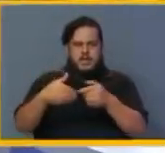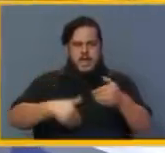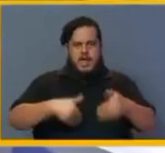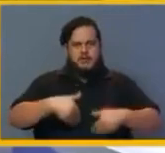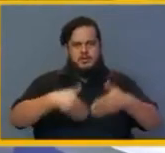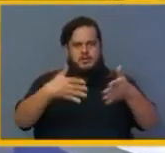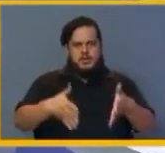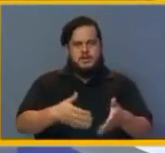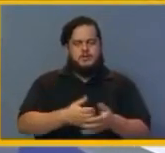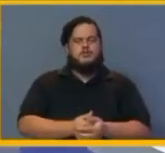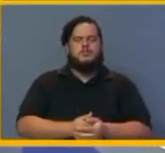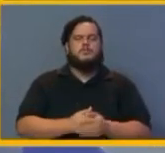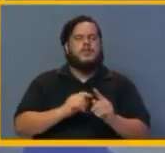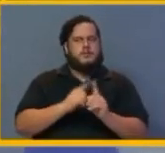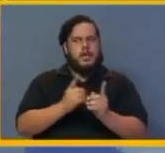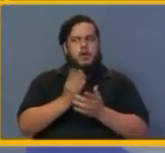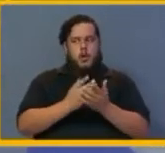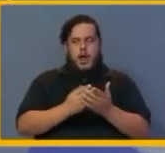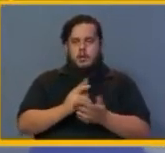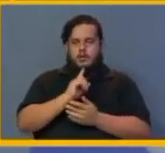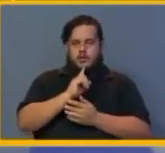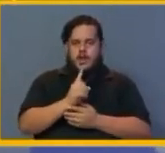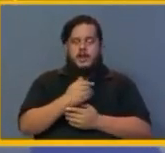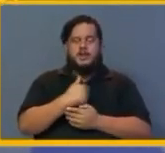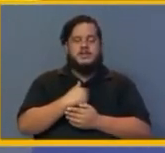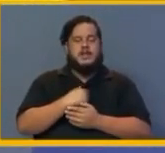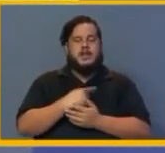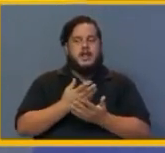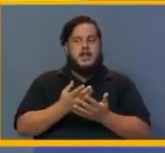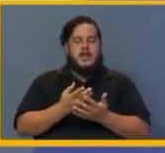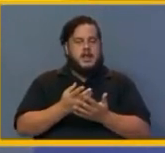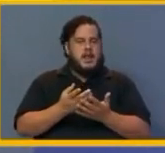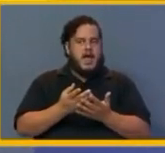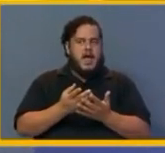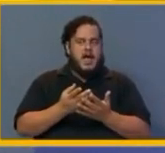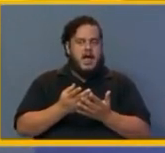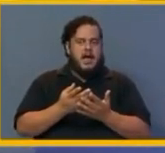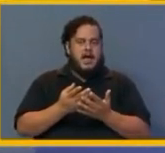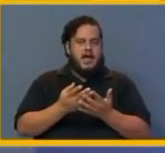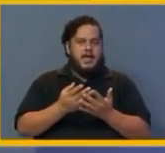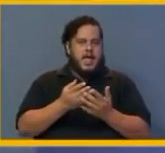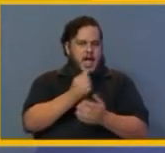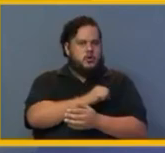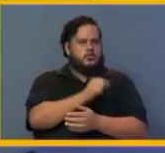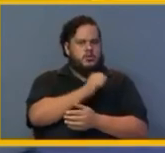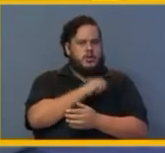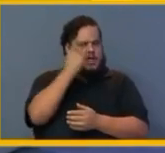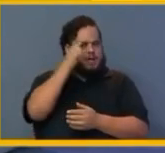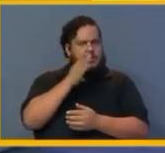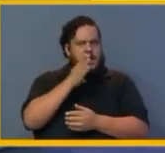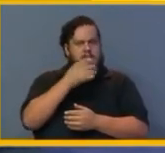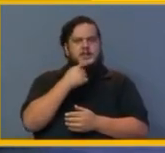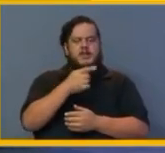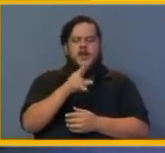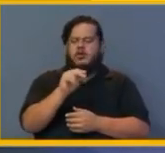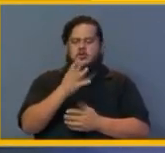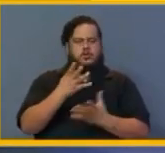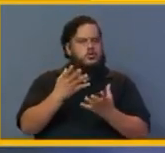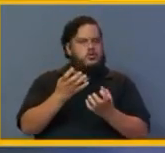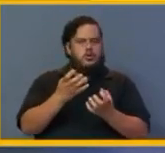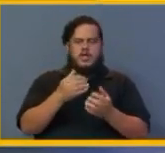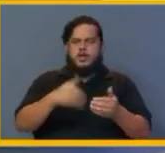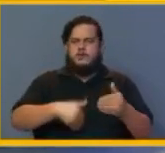Lo que sí es un hecho es que tiene la potestad para ir donde sus superiores y decirle: no quiero el entrenador. Correcto.